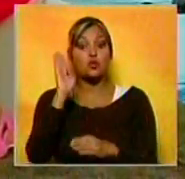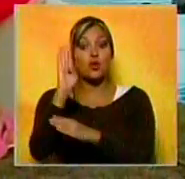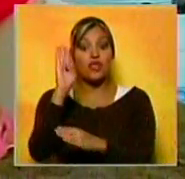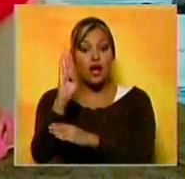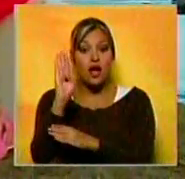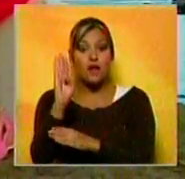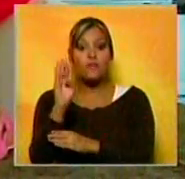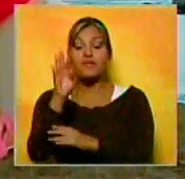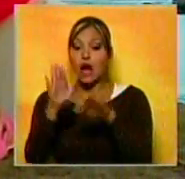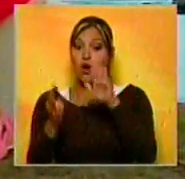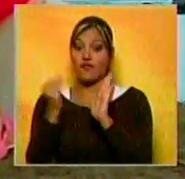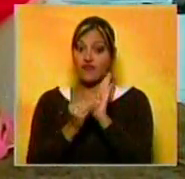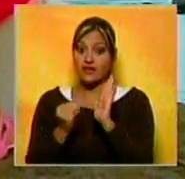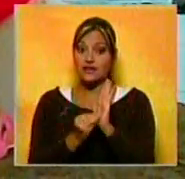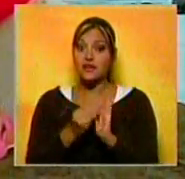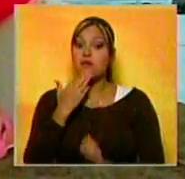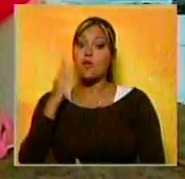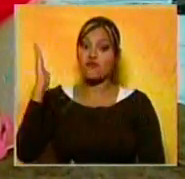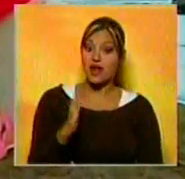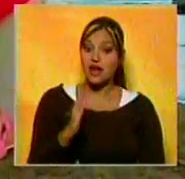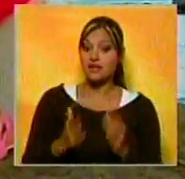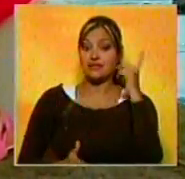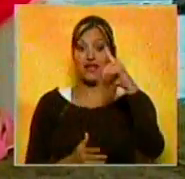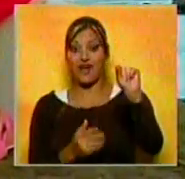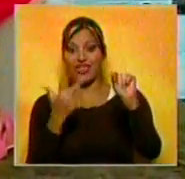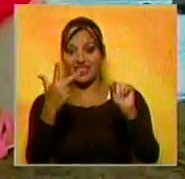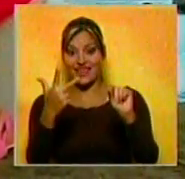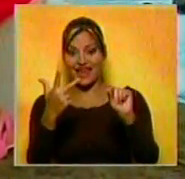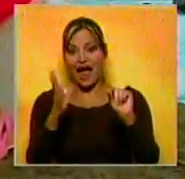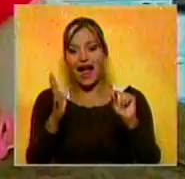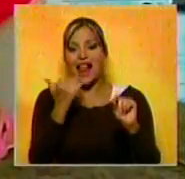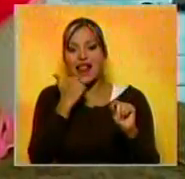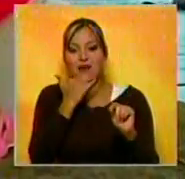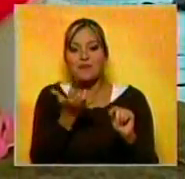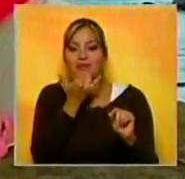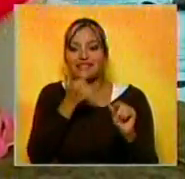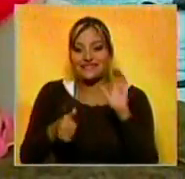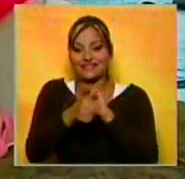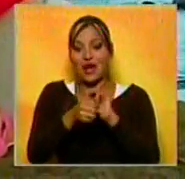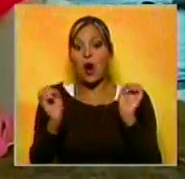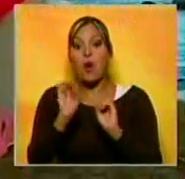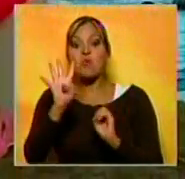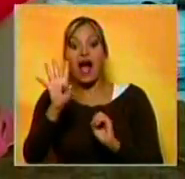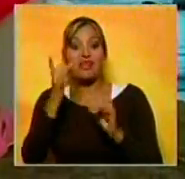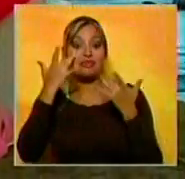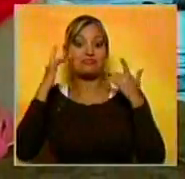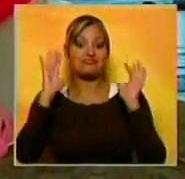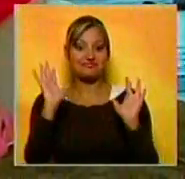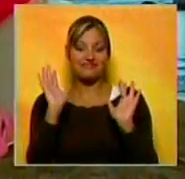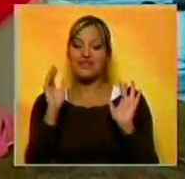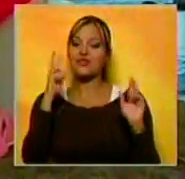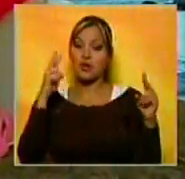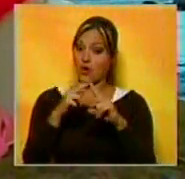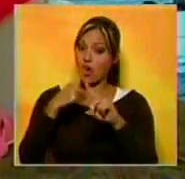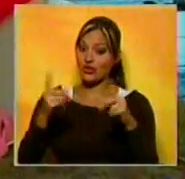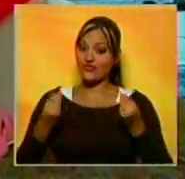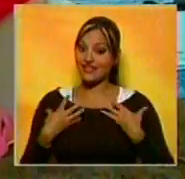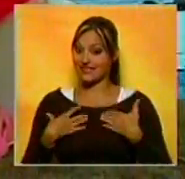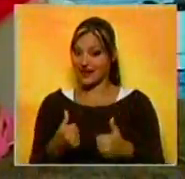Muchas veces he escuchado por ahí que vienen dos y se van tres, así que mucho cuidado. O cuatro, nos vemos en una próxima entrega de Vivir y Salud.